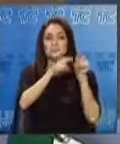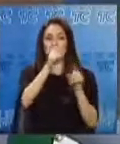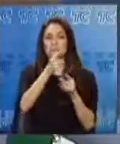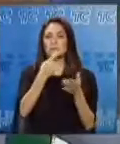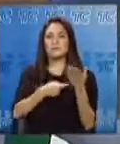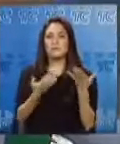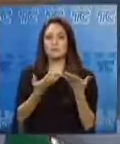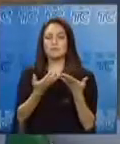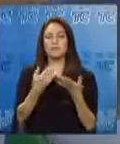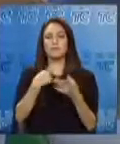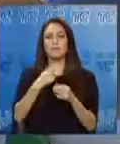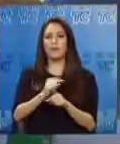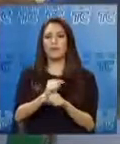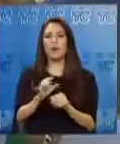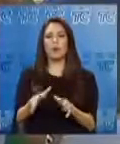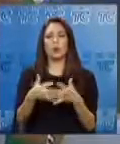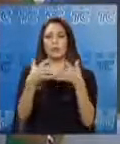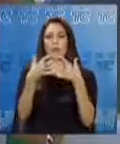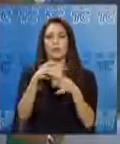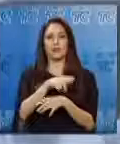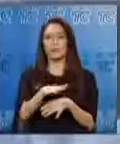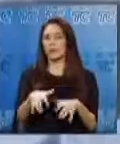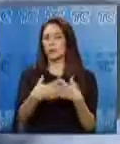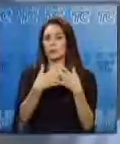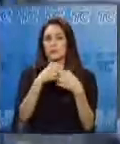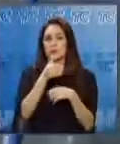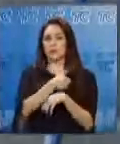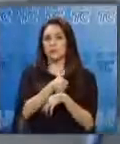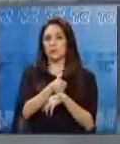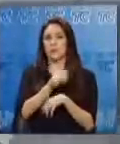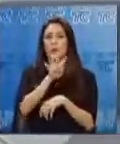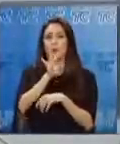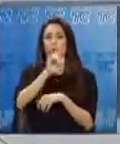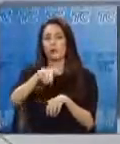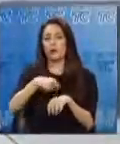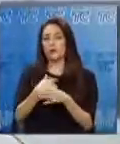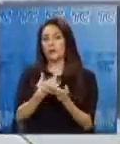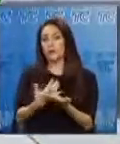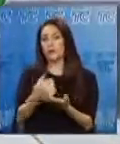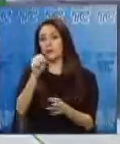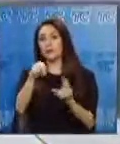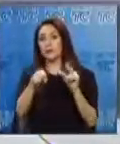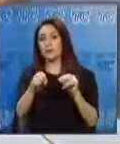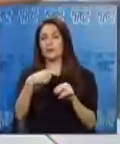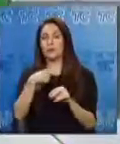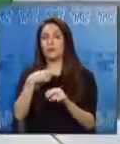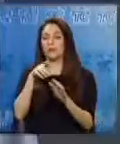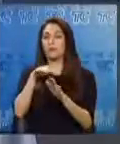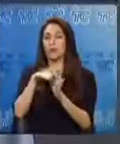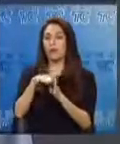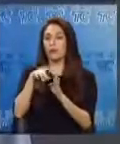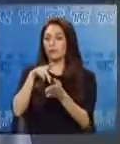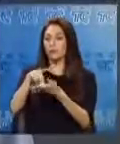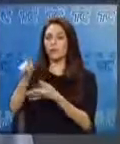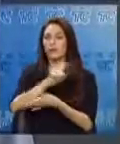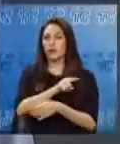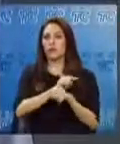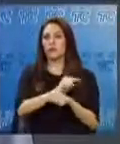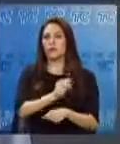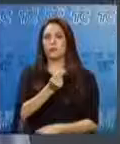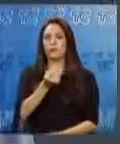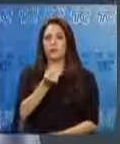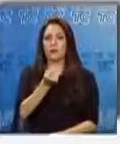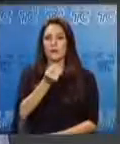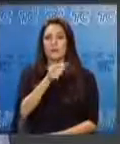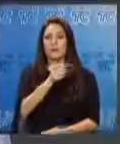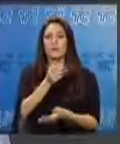que automáticamente se actualice su estado tributario y no esperar hasta 48 horas si el pago es en una institución financiera. Podemos hacer tanto pago de